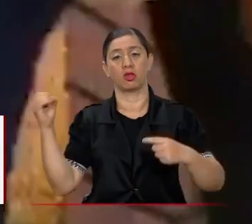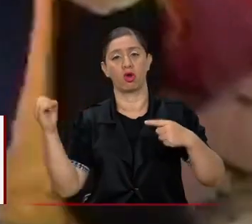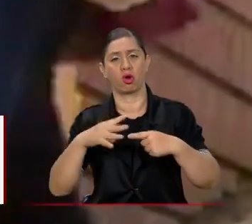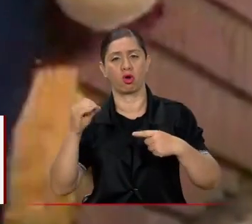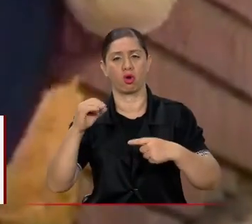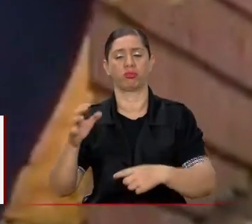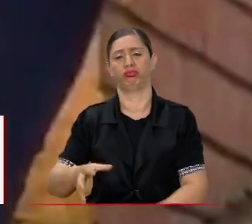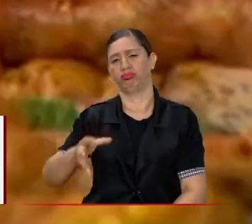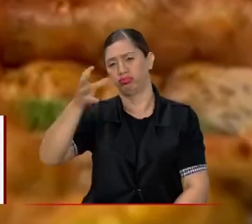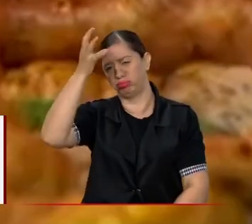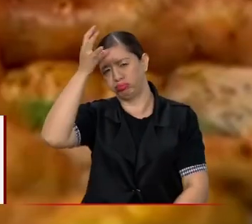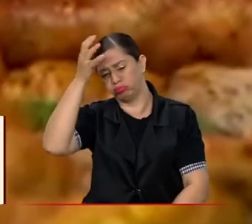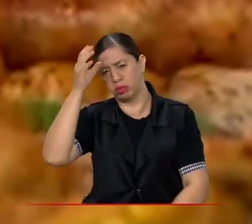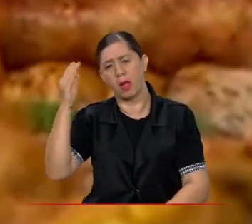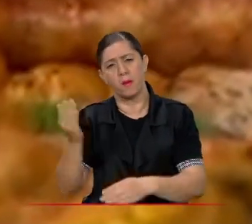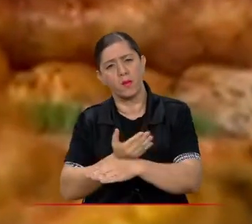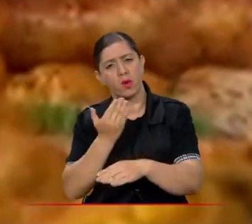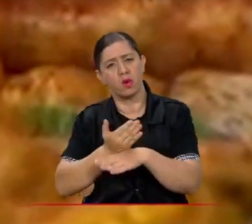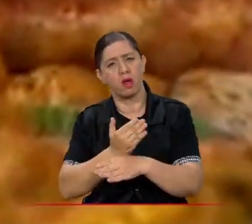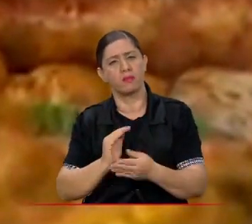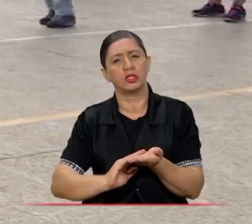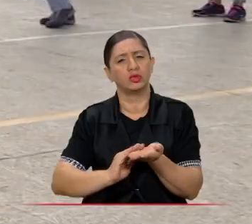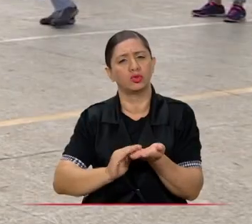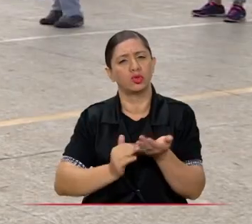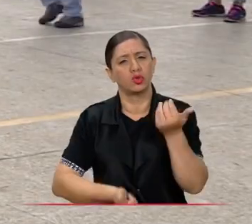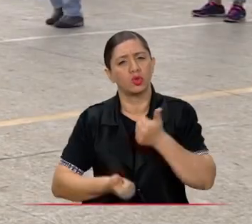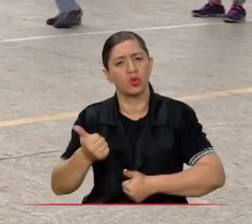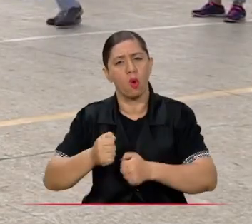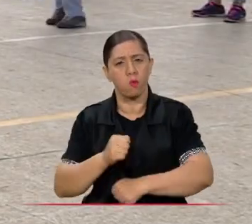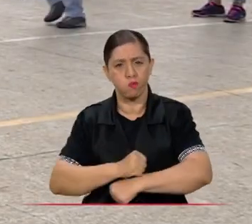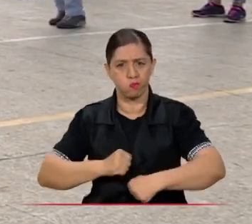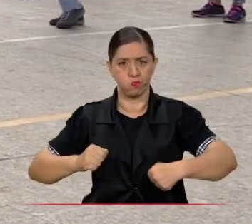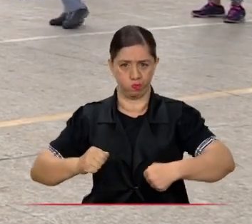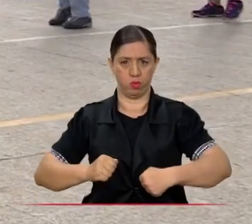donde expertos abordarán la problemática y soluciones de la epidemia del siglo XXI.